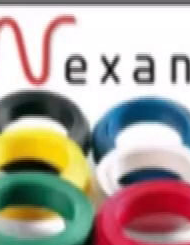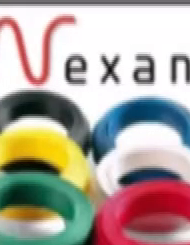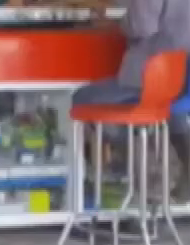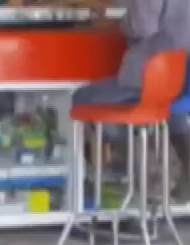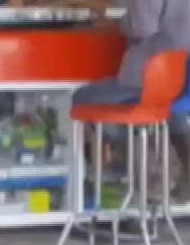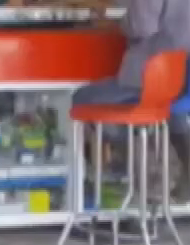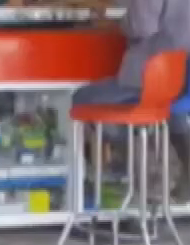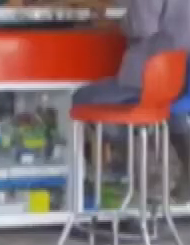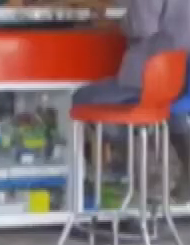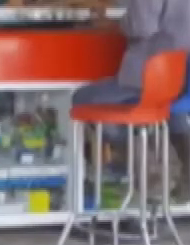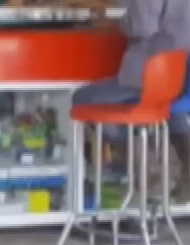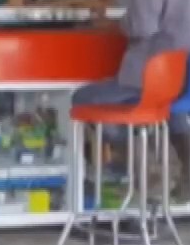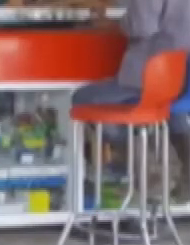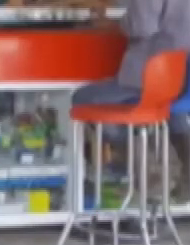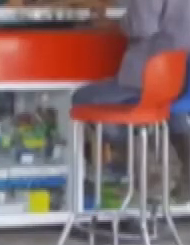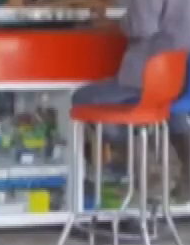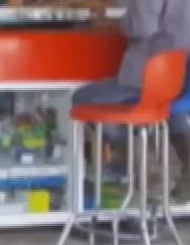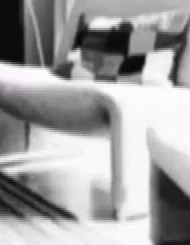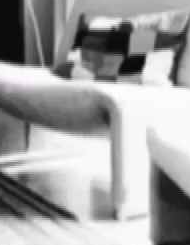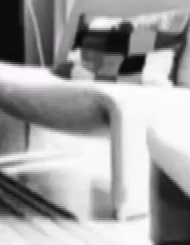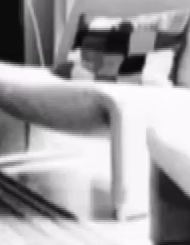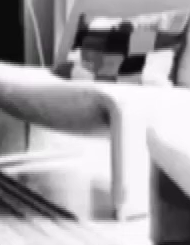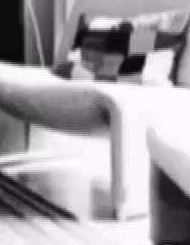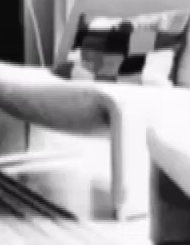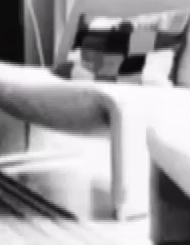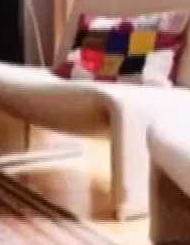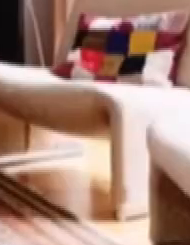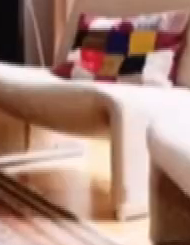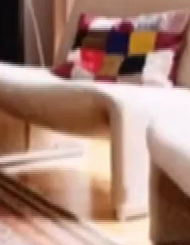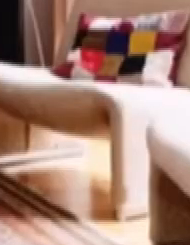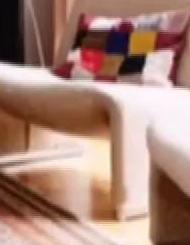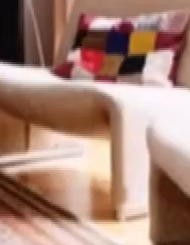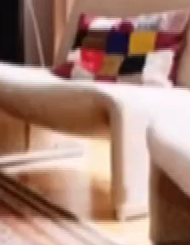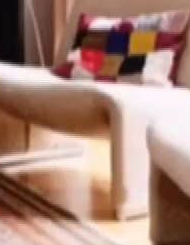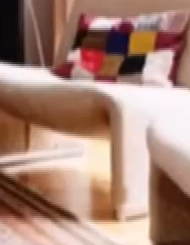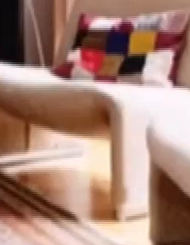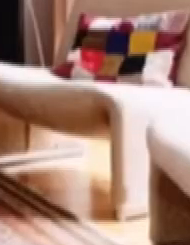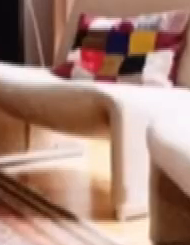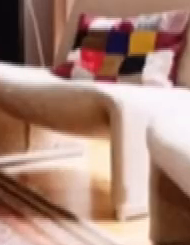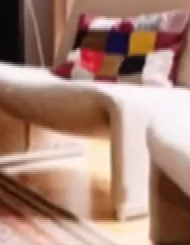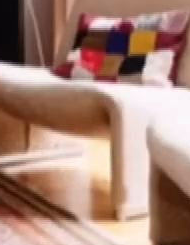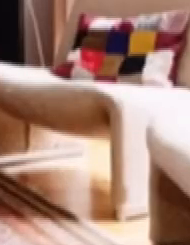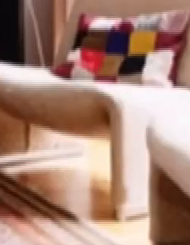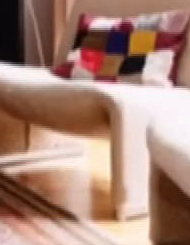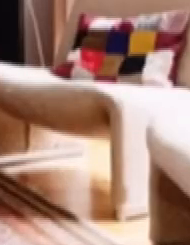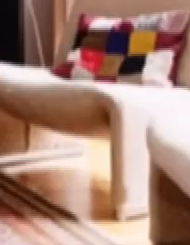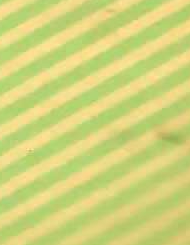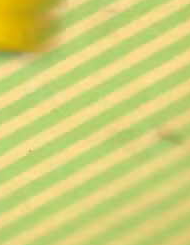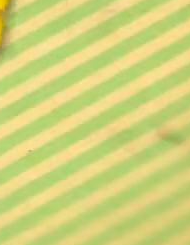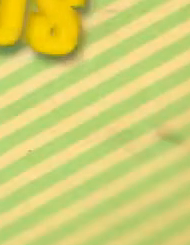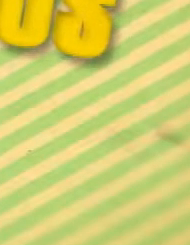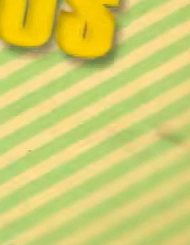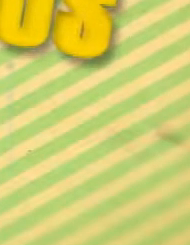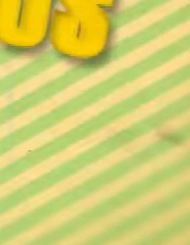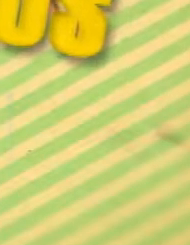calidad. En materiales eléctricos, Electrofer ilumina tu vida.